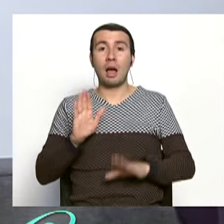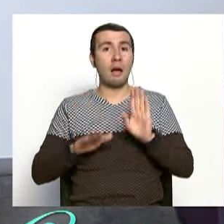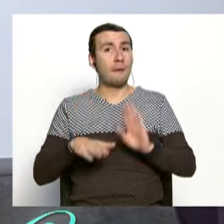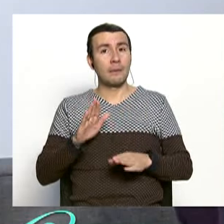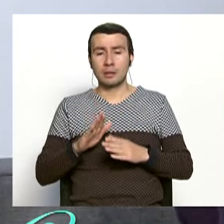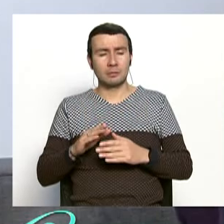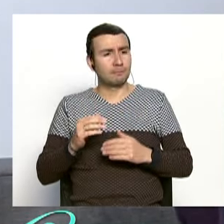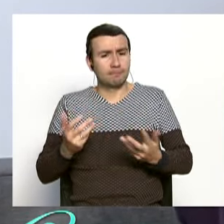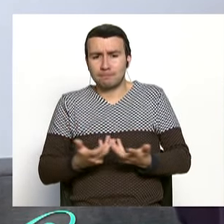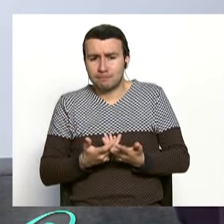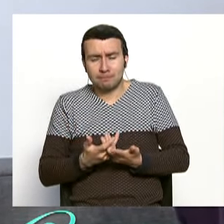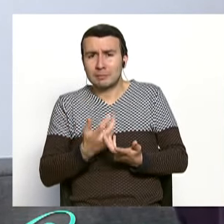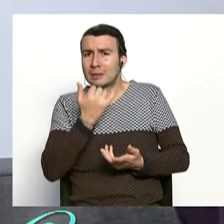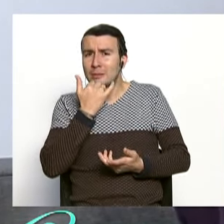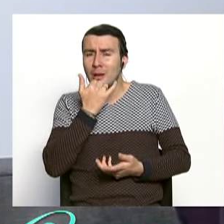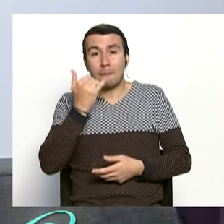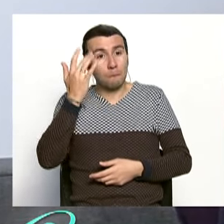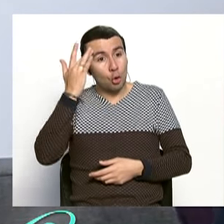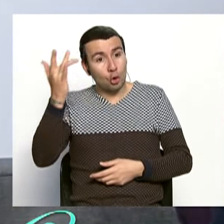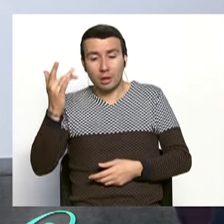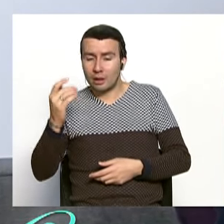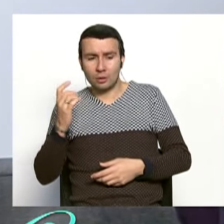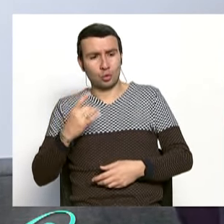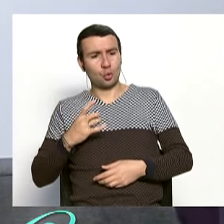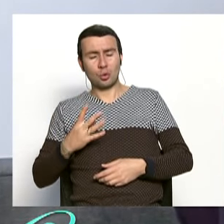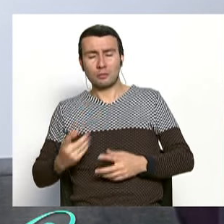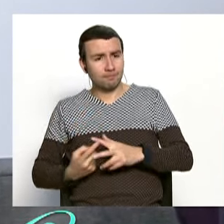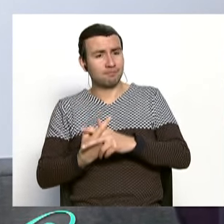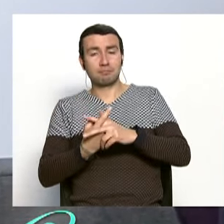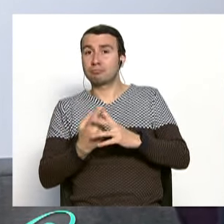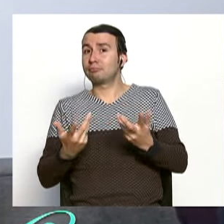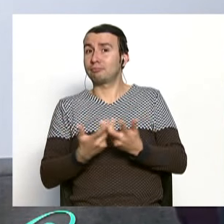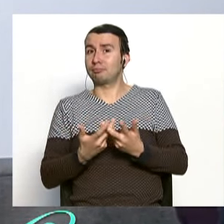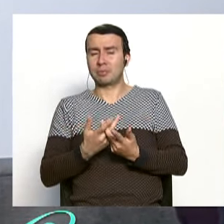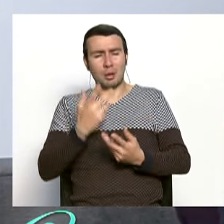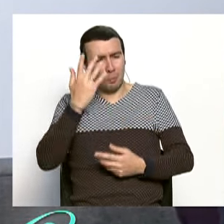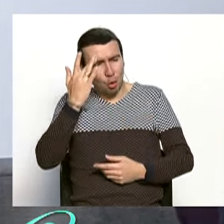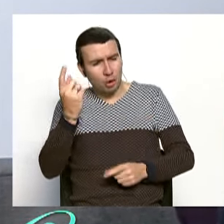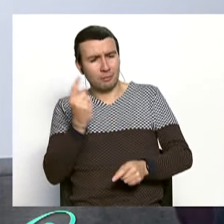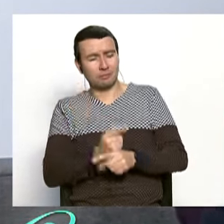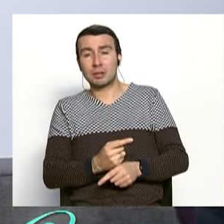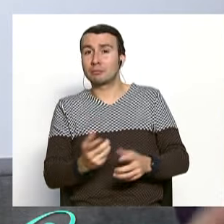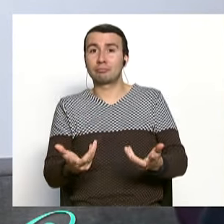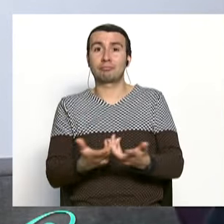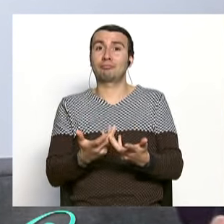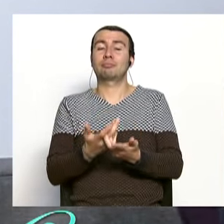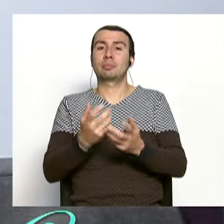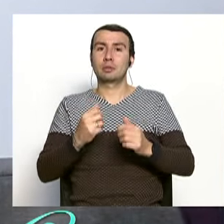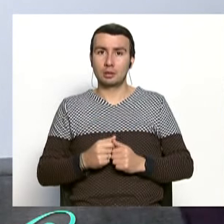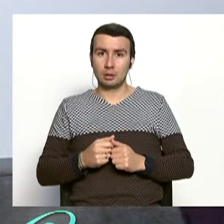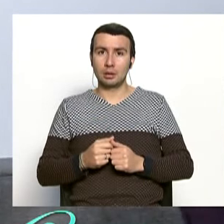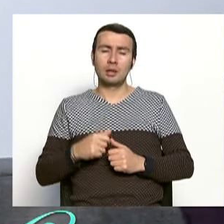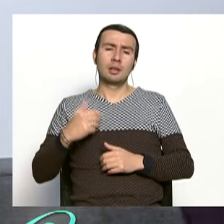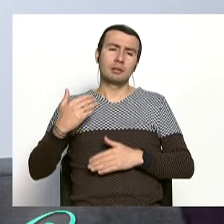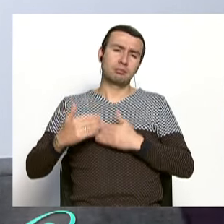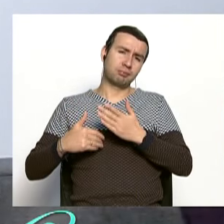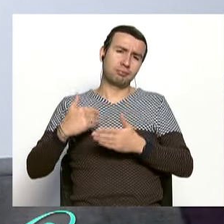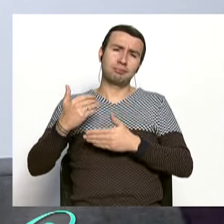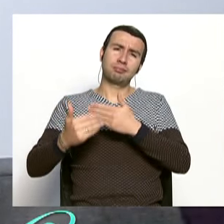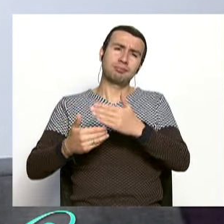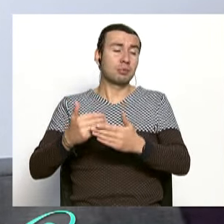posible saber cuál fue el origen del dolor por qué se produjo y se perpetúa en el tiempo y no